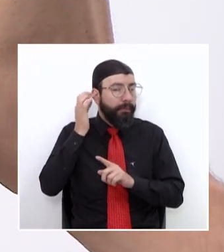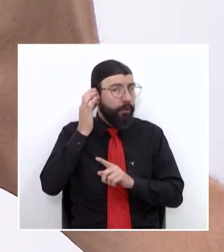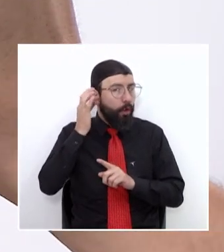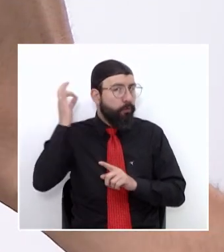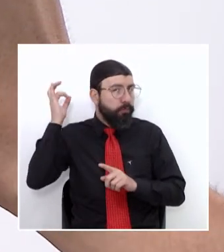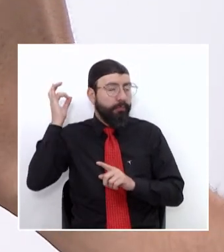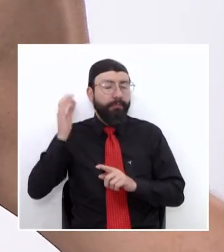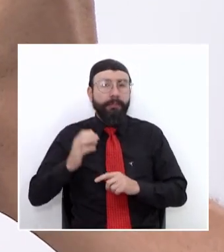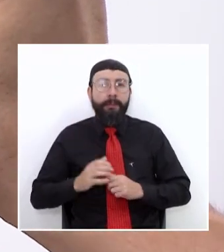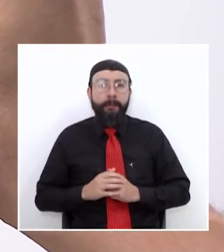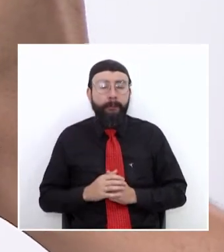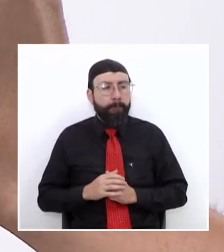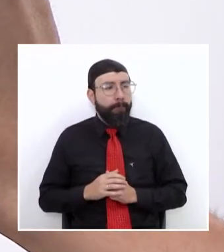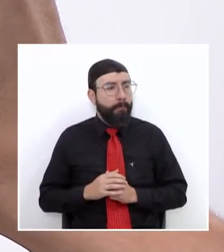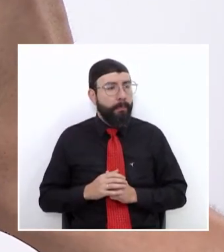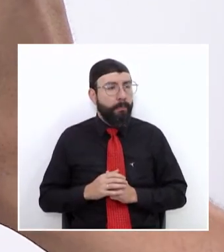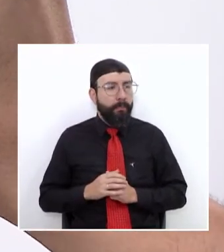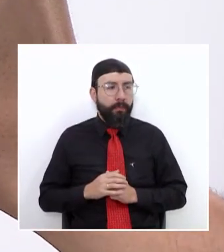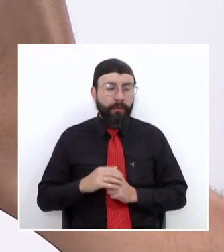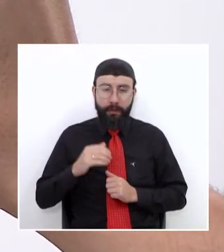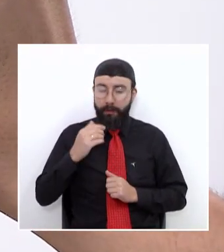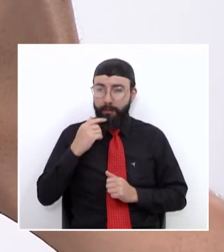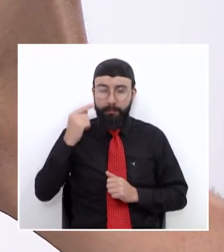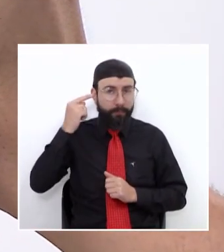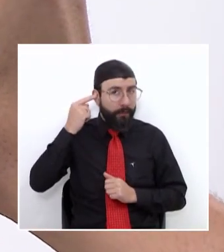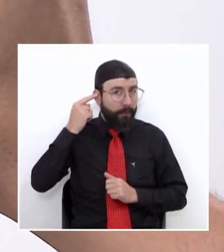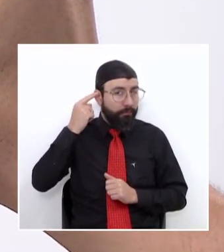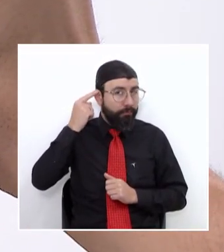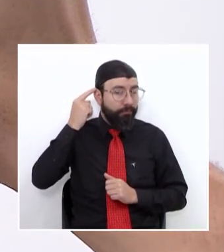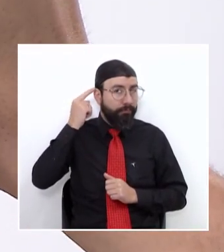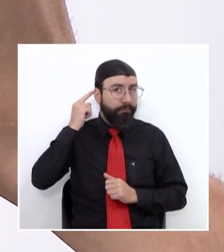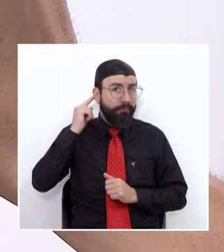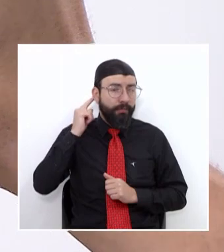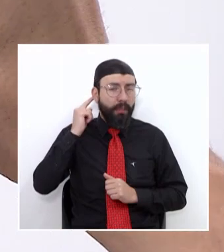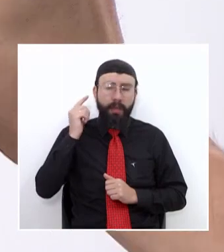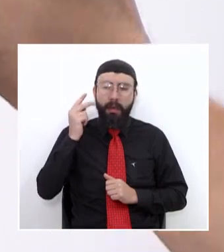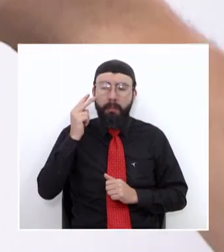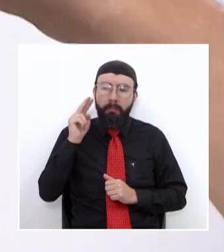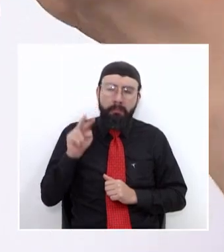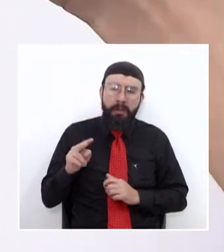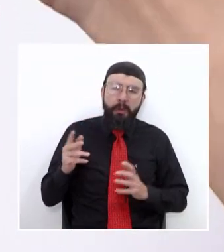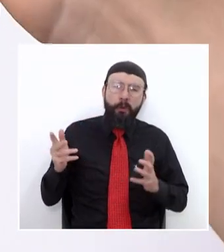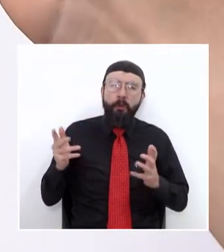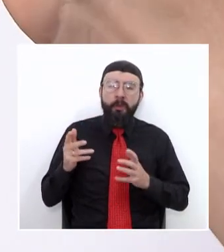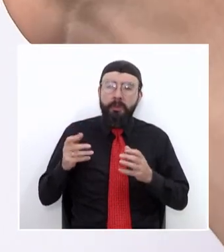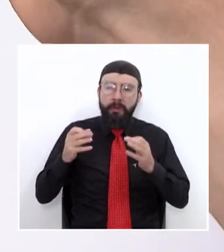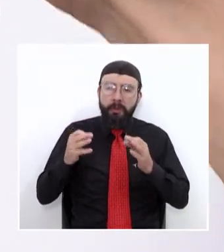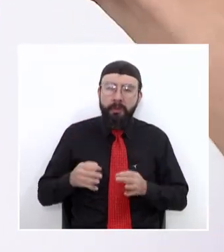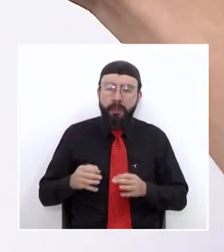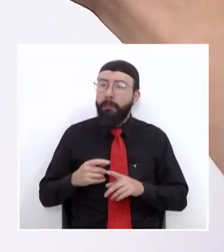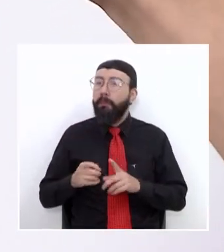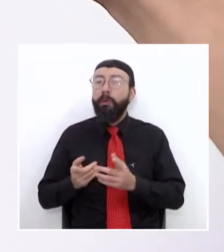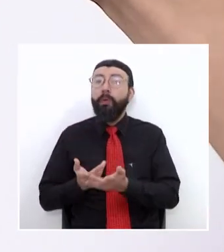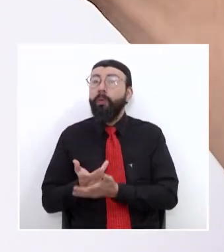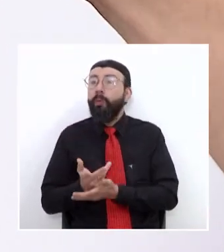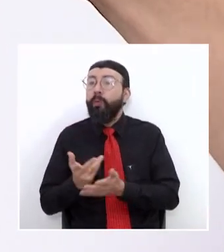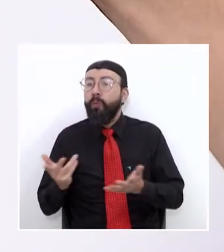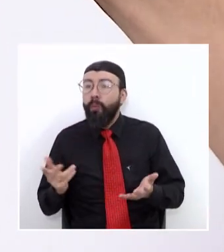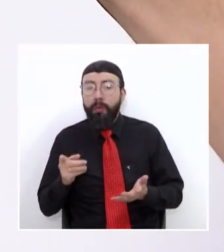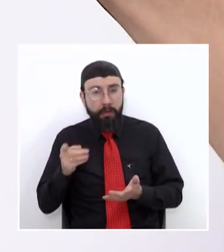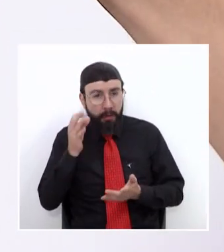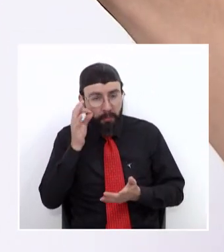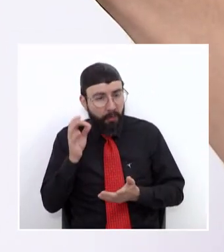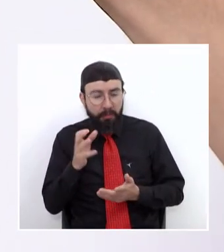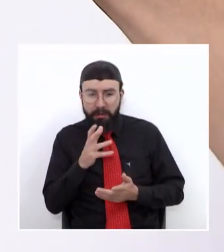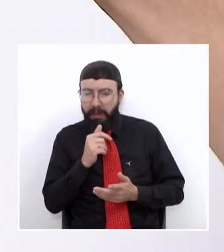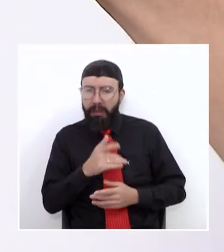lóbulo, ¿sí? Esta parte de acá, que es el hélix, hay que ver dónde está, ¿no es cierto? Pero ¿cuál es la recomendación? Puede que no te haya generado